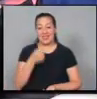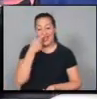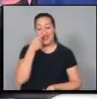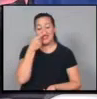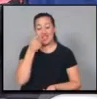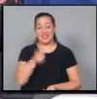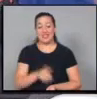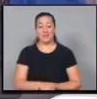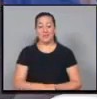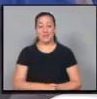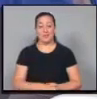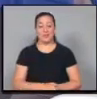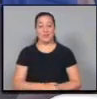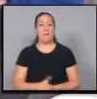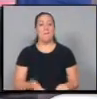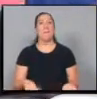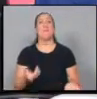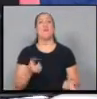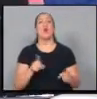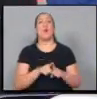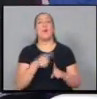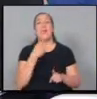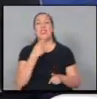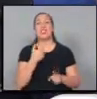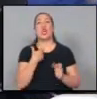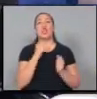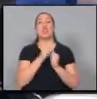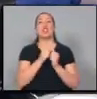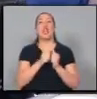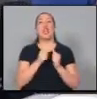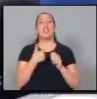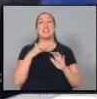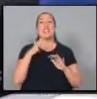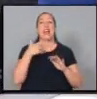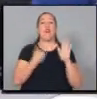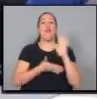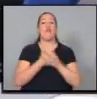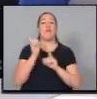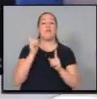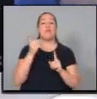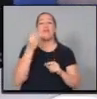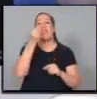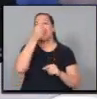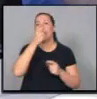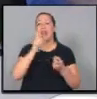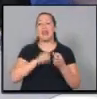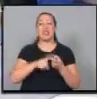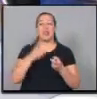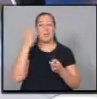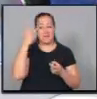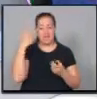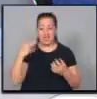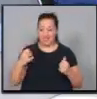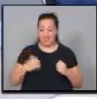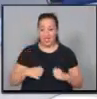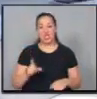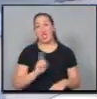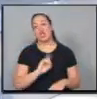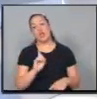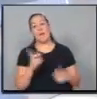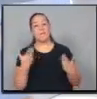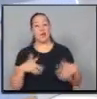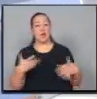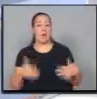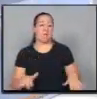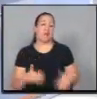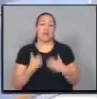Interesante. Por lo menos bueno, para decir, yo estuve en Rosario el fin de semana que se casó. Que se casó Messi. Y bueno. No me crucé con nadie. ¿Tenemos que sentarnos? No, pero no importa. Entonces, ¿por qué